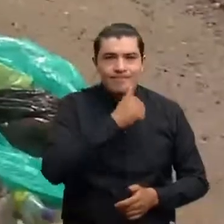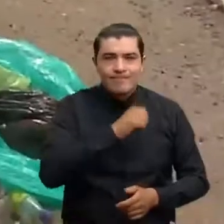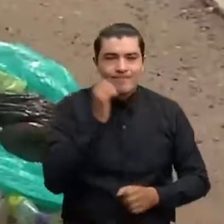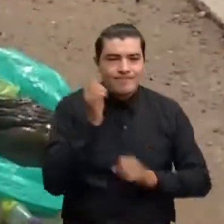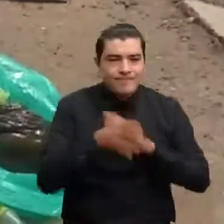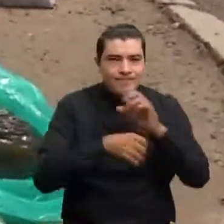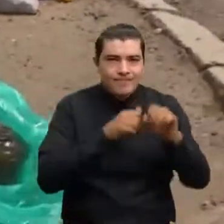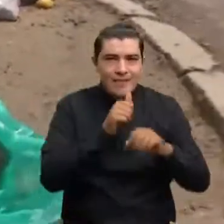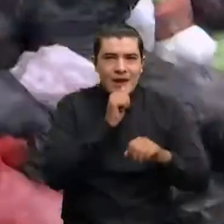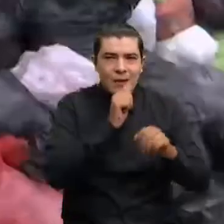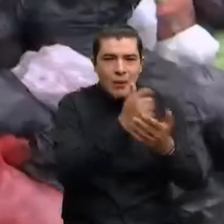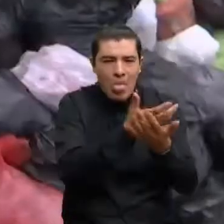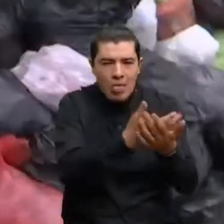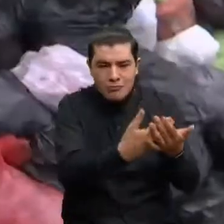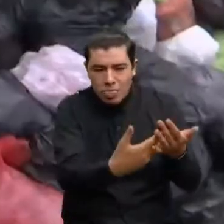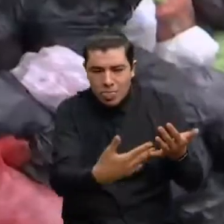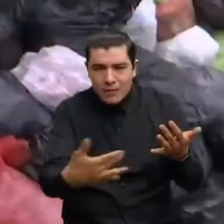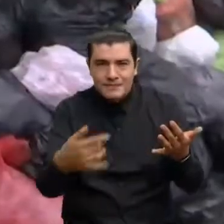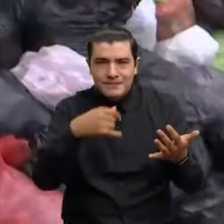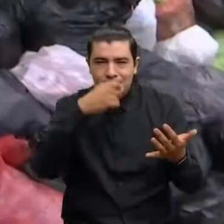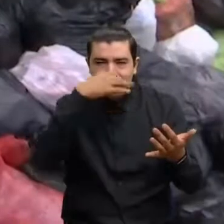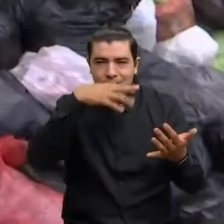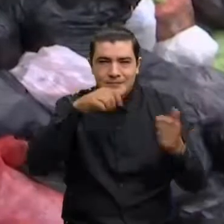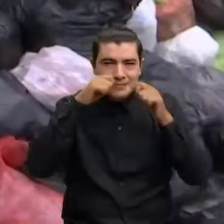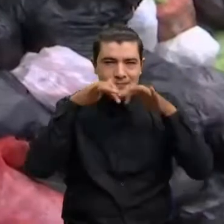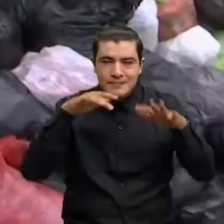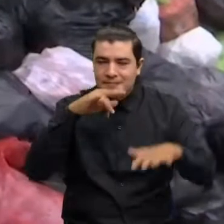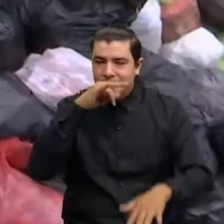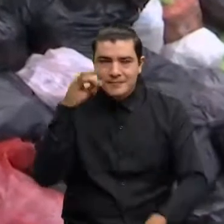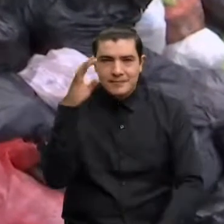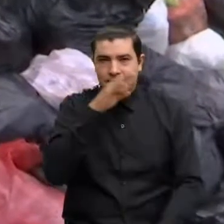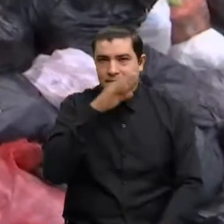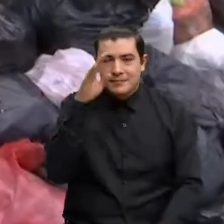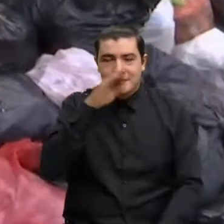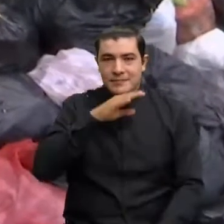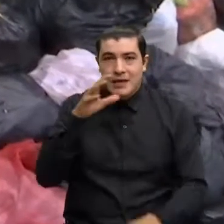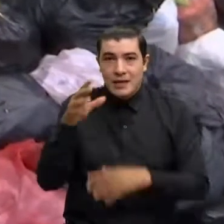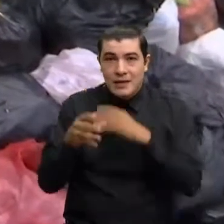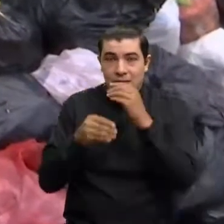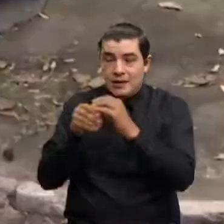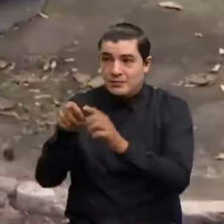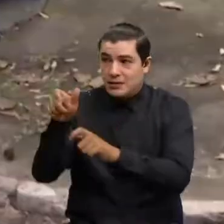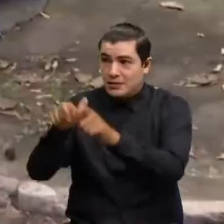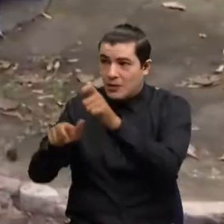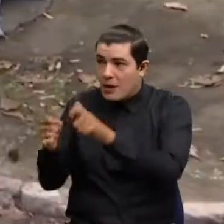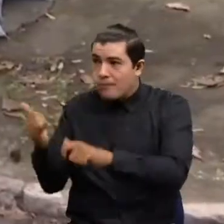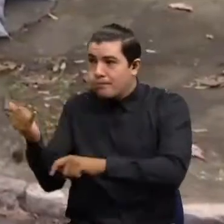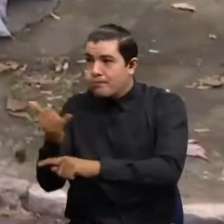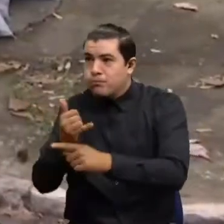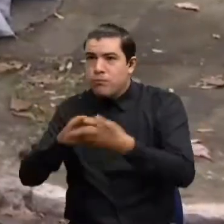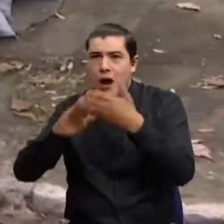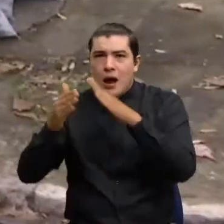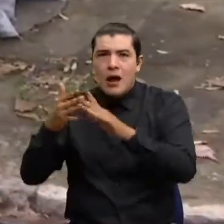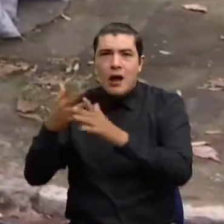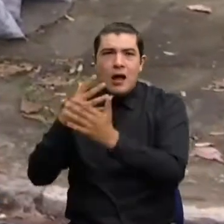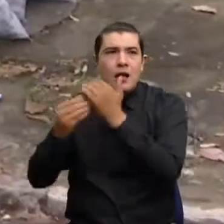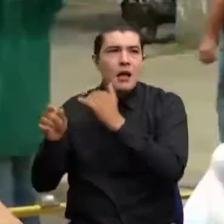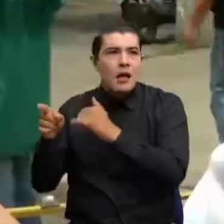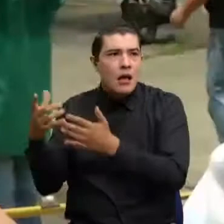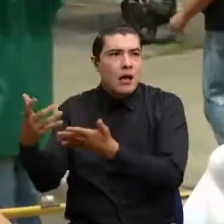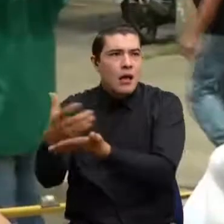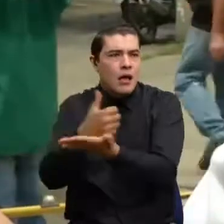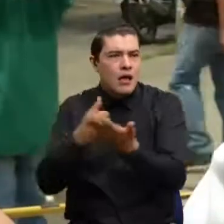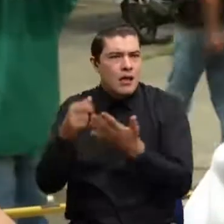eran insoportables y la gente se dio cuenta que en los barrios que la sacaban ironizó las recogían entonces